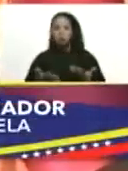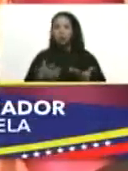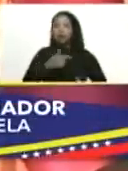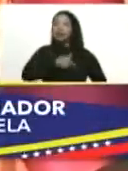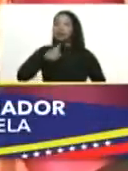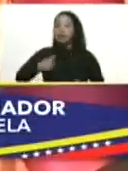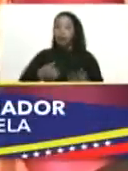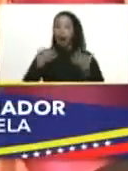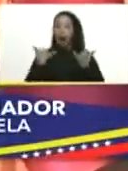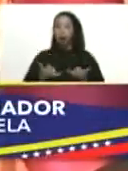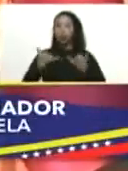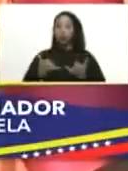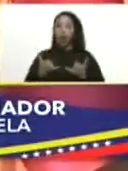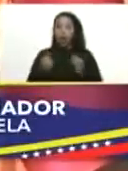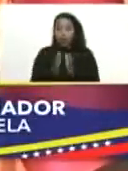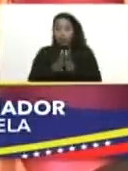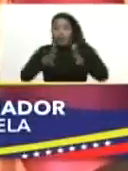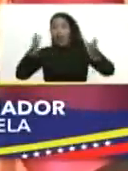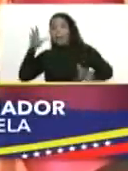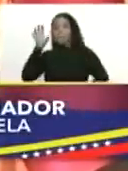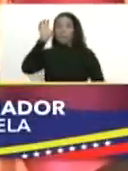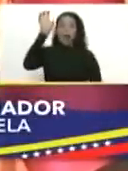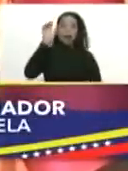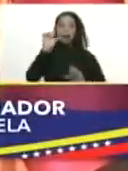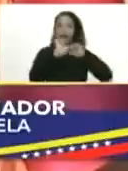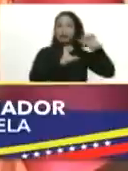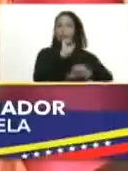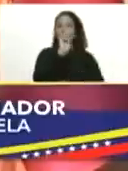China como gran potencia del siglo XXI.